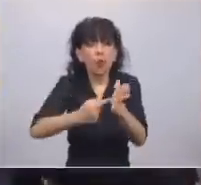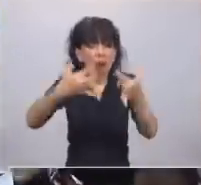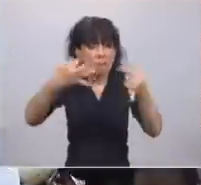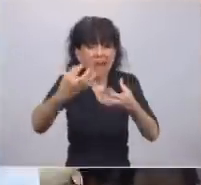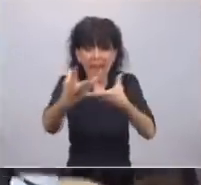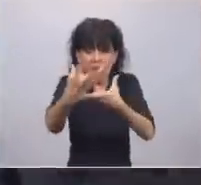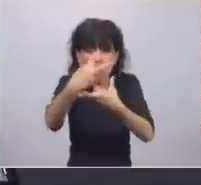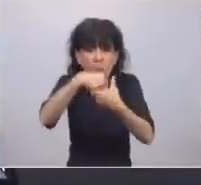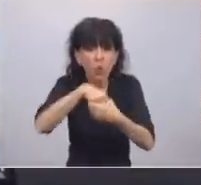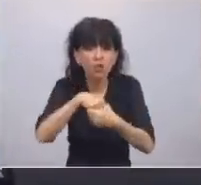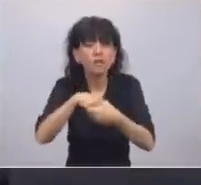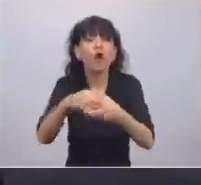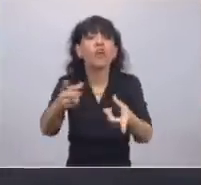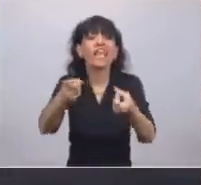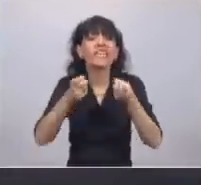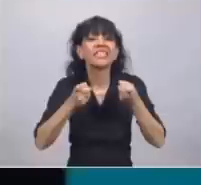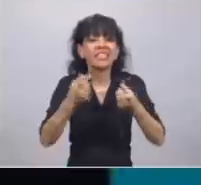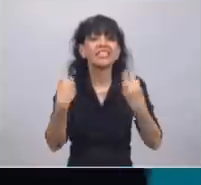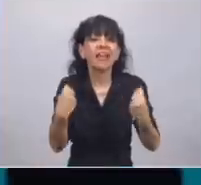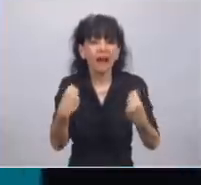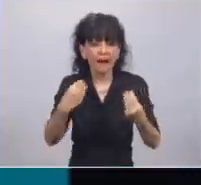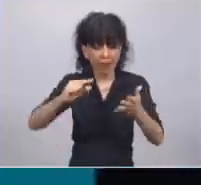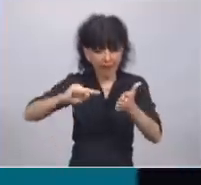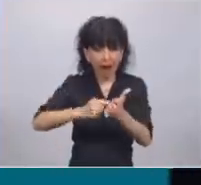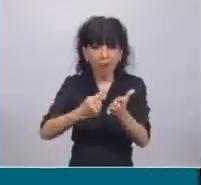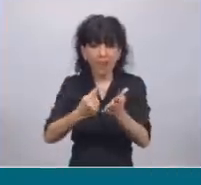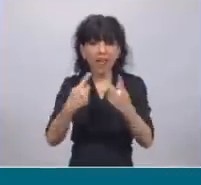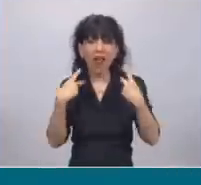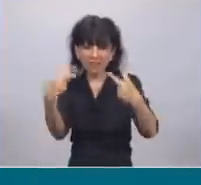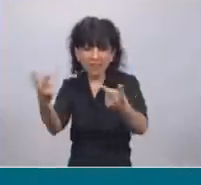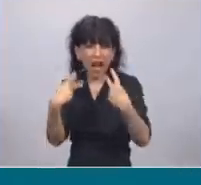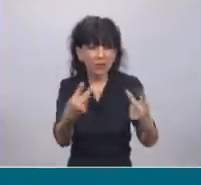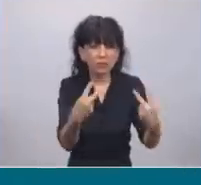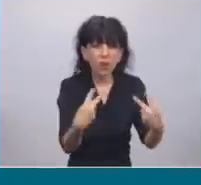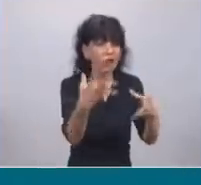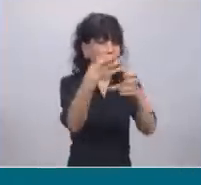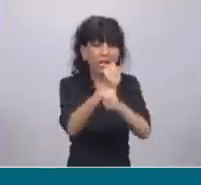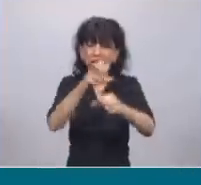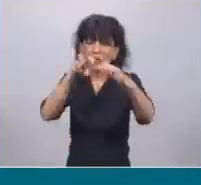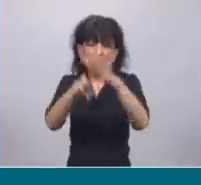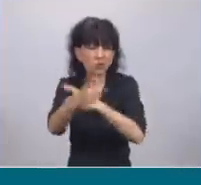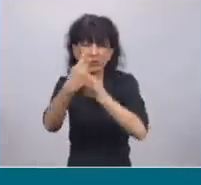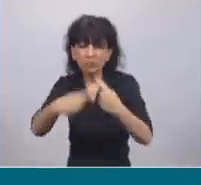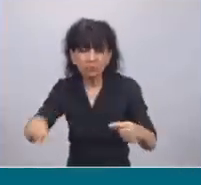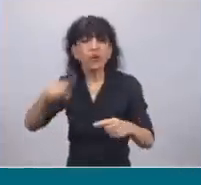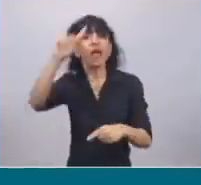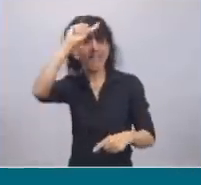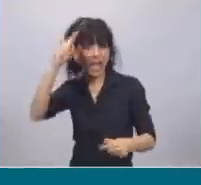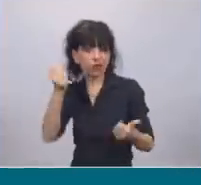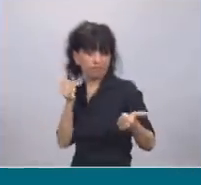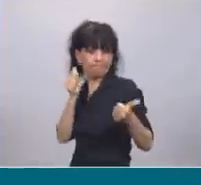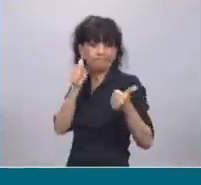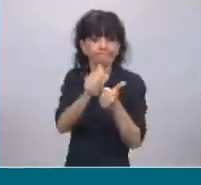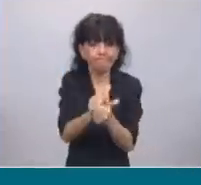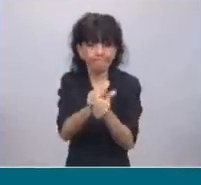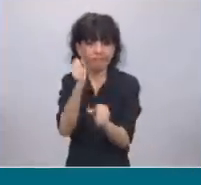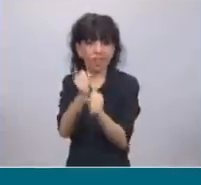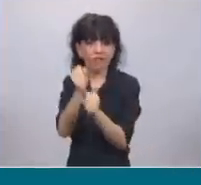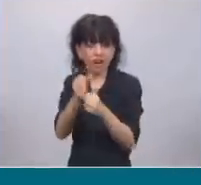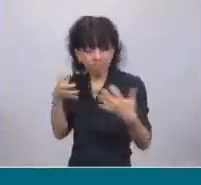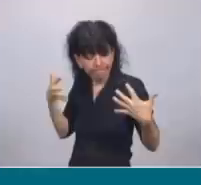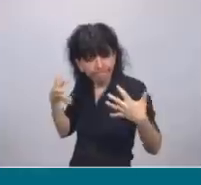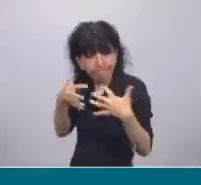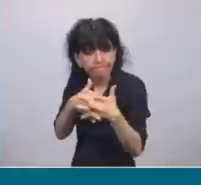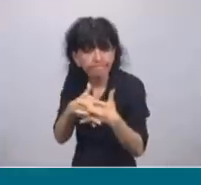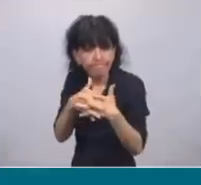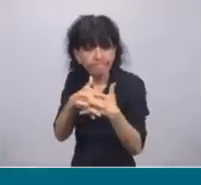de un transporte en el área metropolitana en el que trabajen juntos Gobierno de la